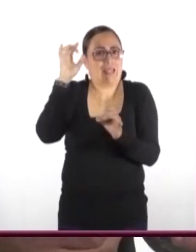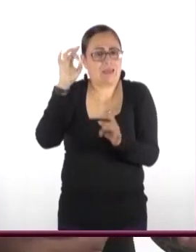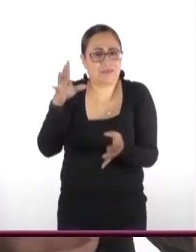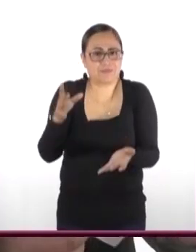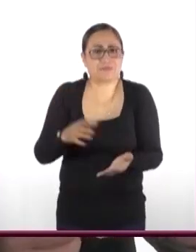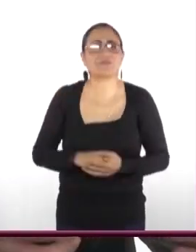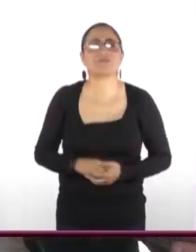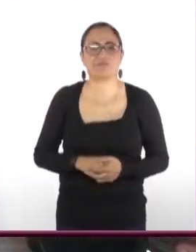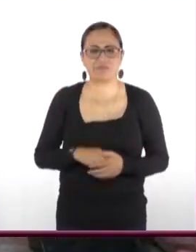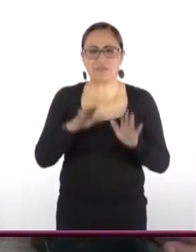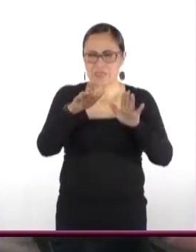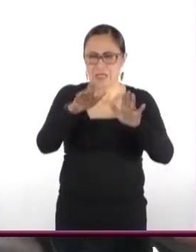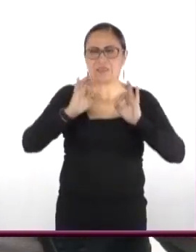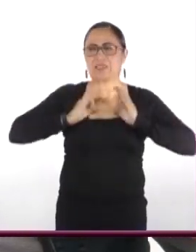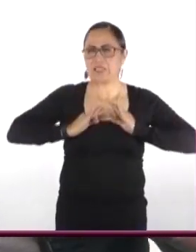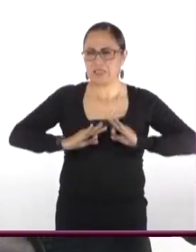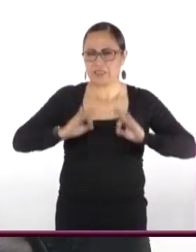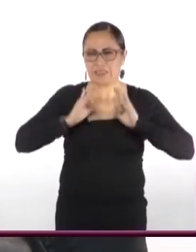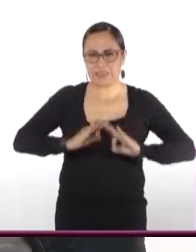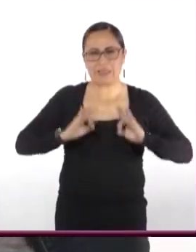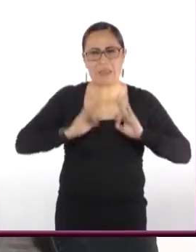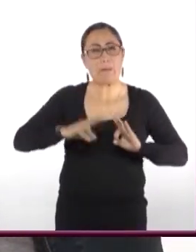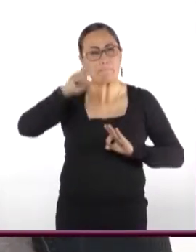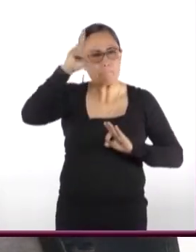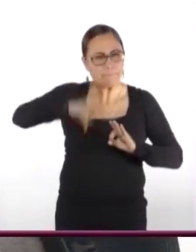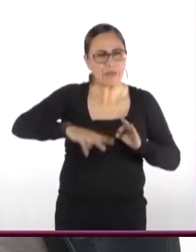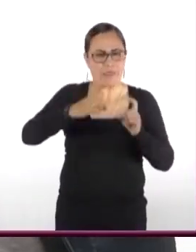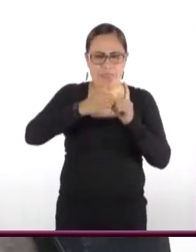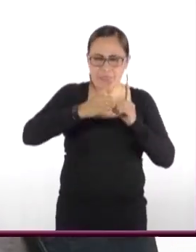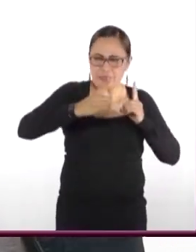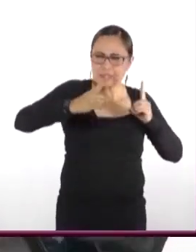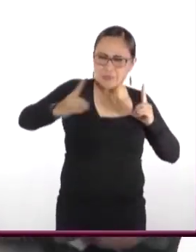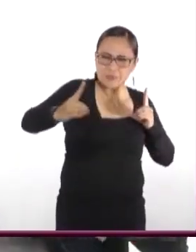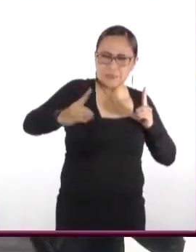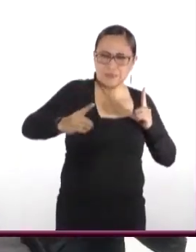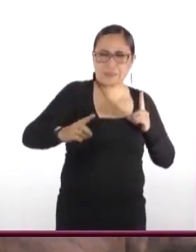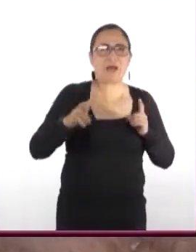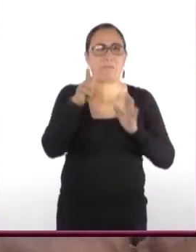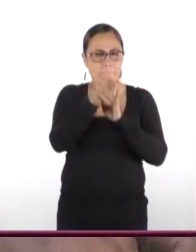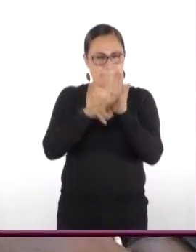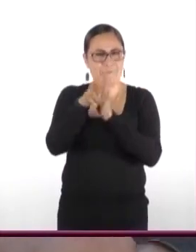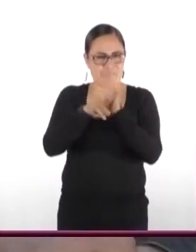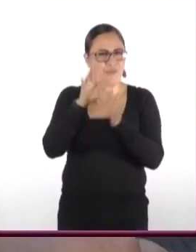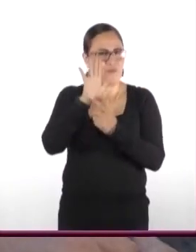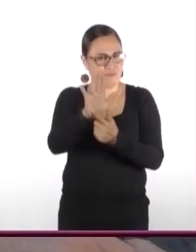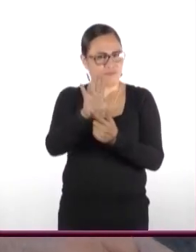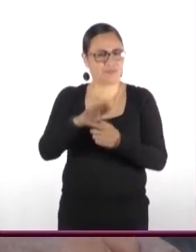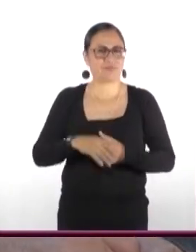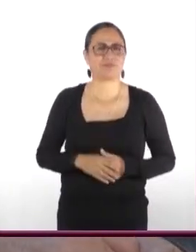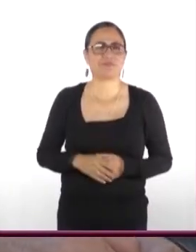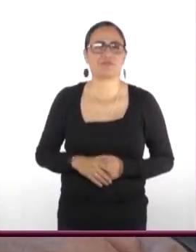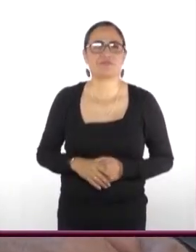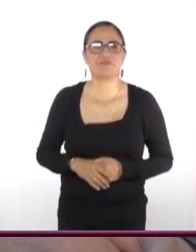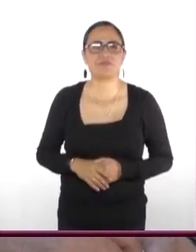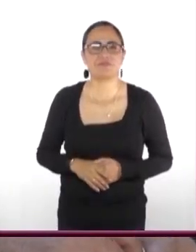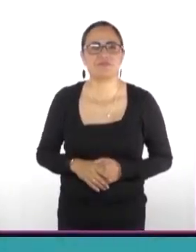Mira, para que te relajes y hablemos de verdaderas distancias astronómicas, te invito a que veamos este video.